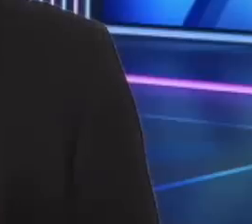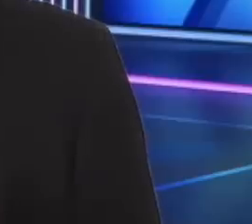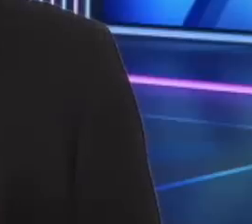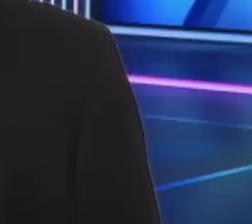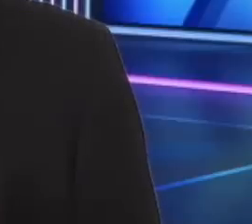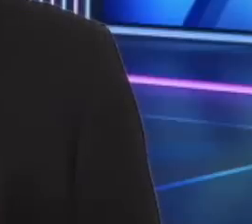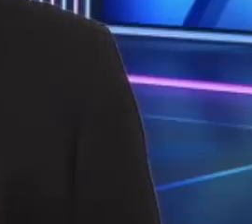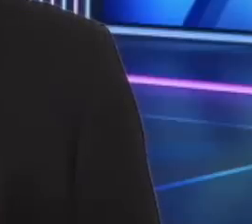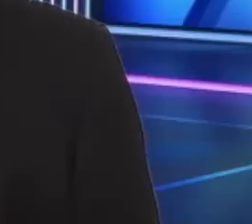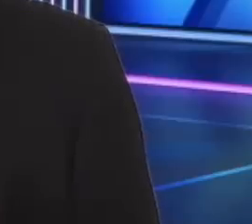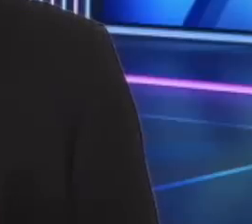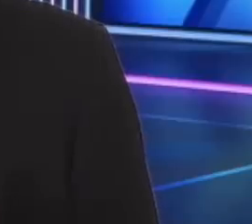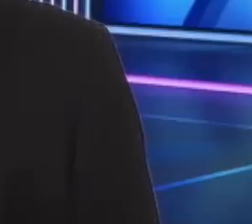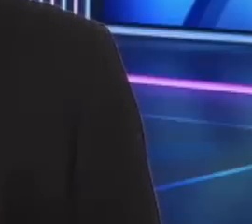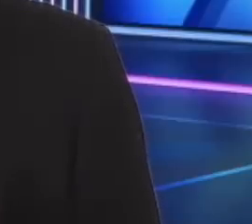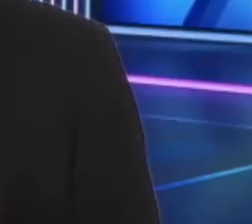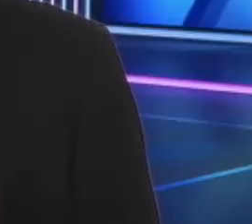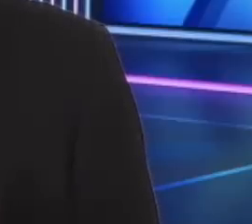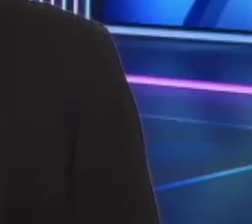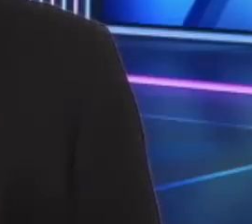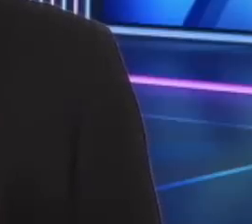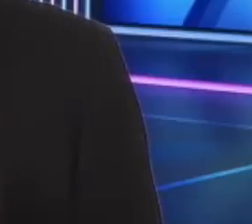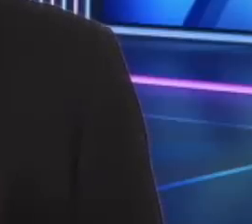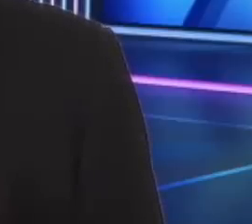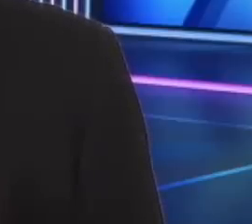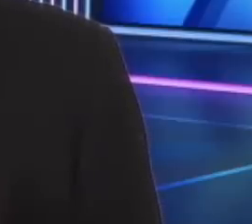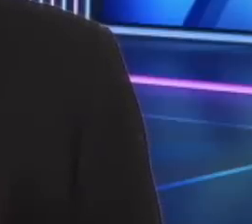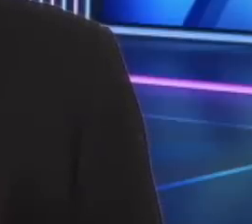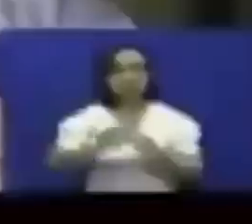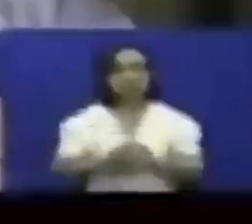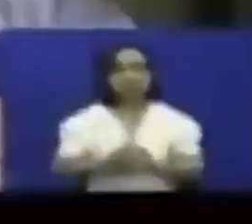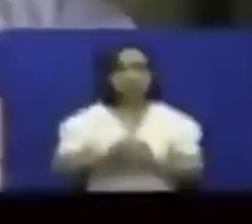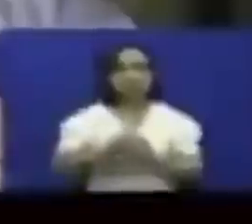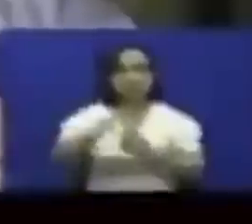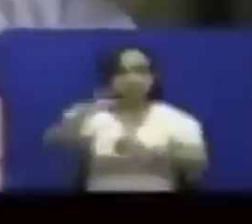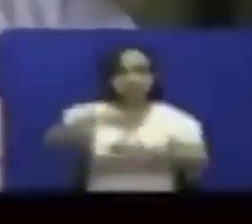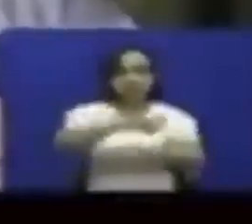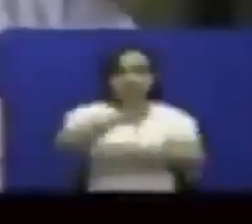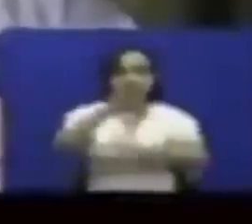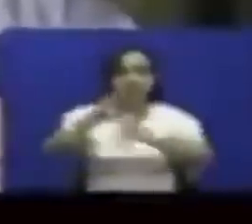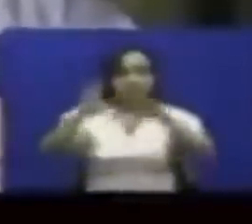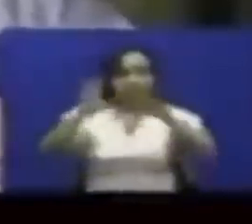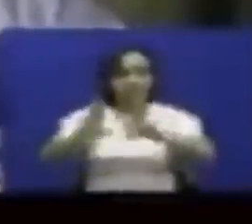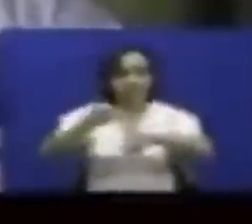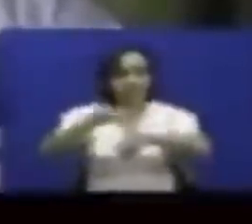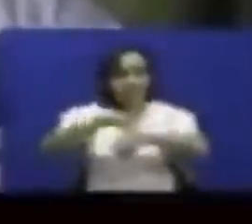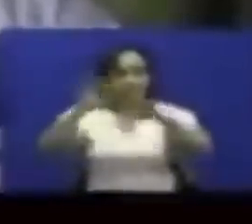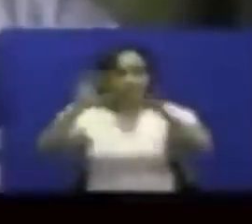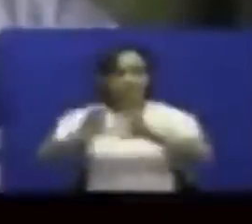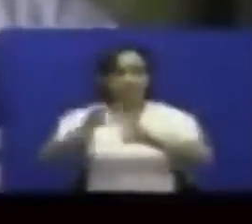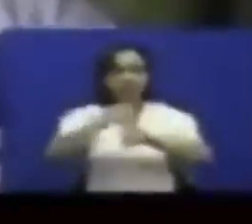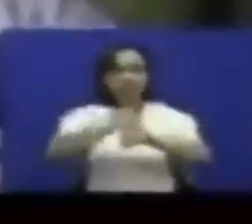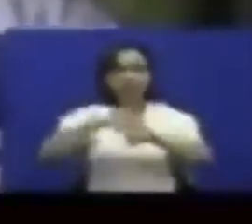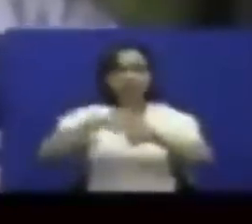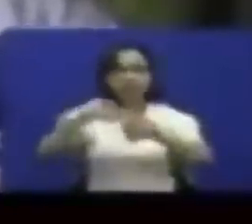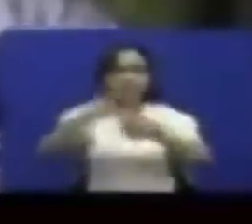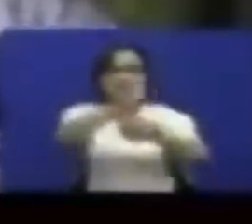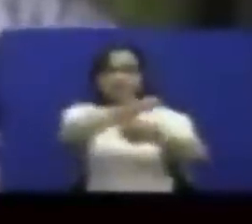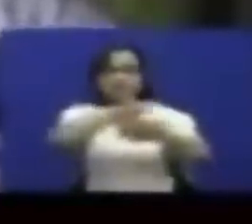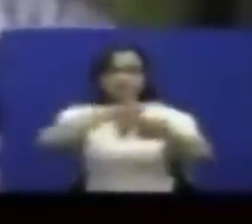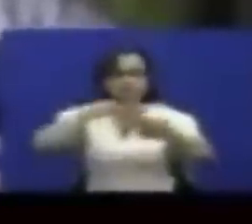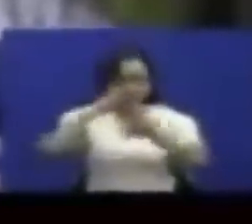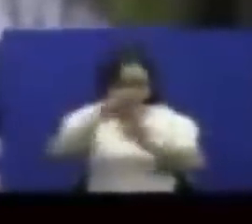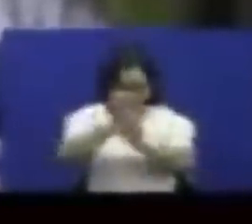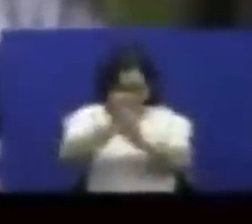La transparencia no es uno de sus talentos y se nota. Hoy en la tarde nosotros hemos realizado pruebas de